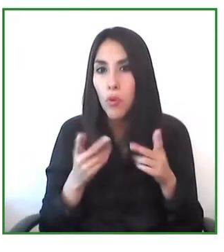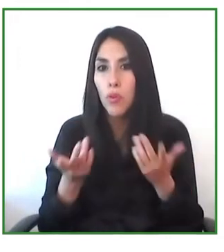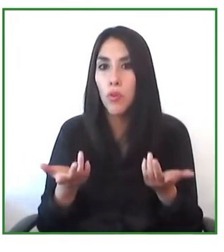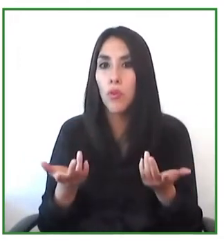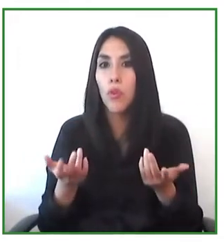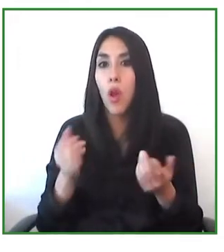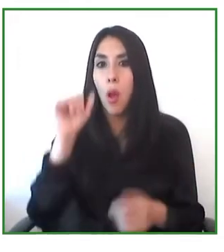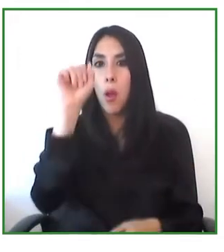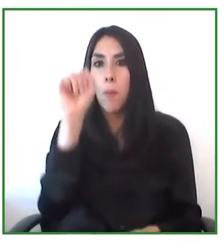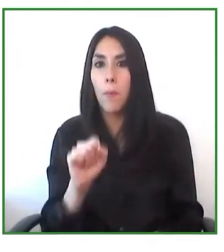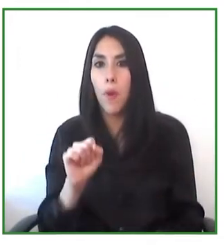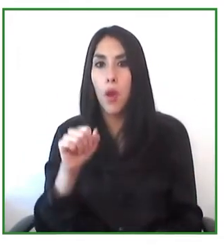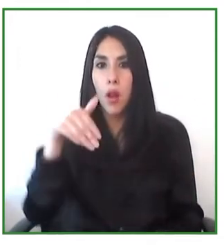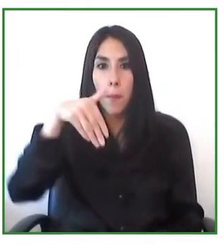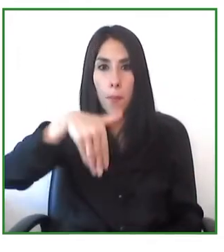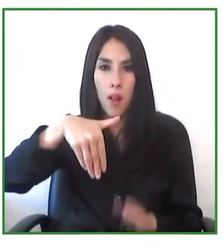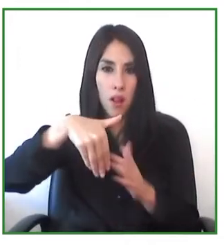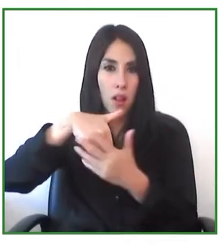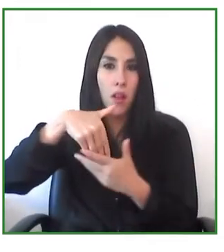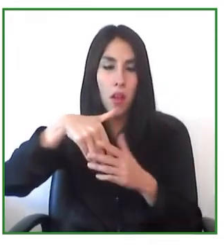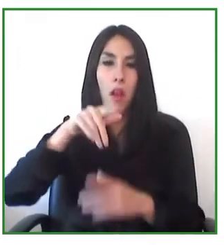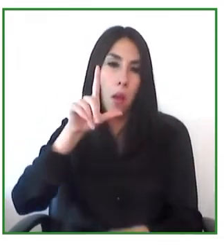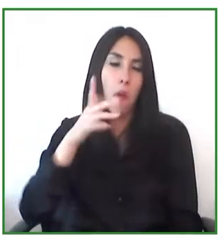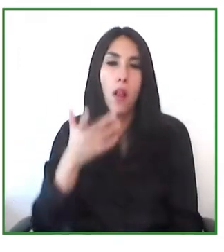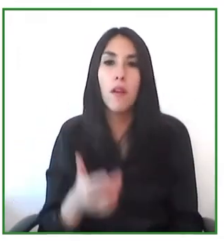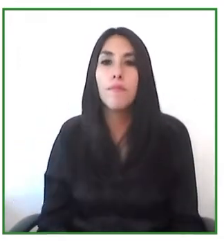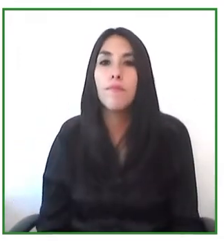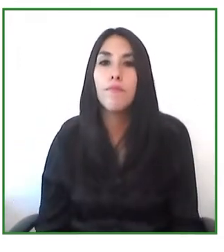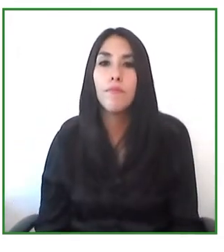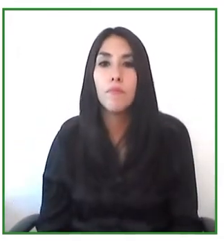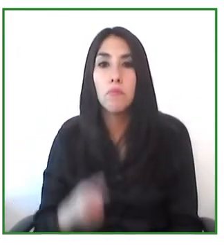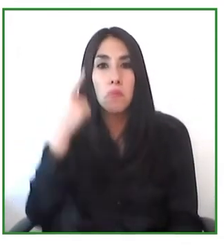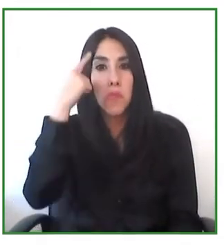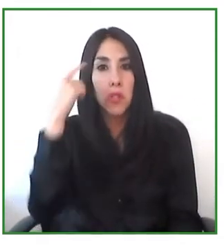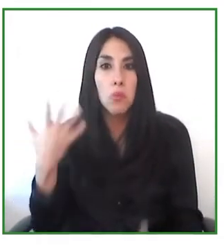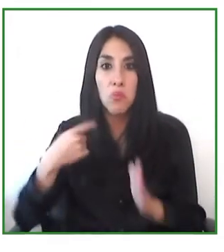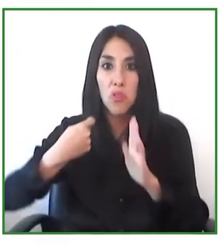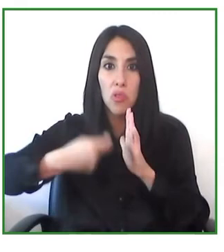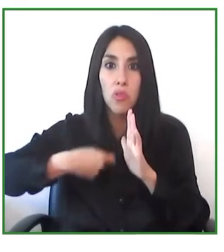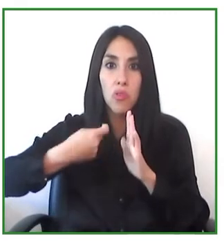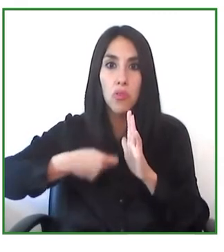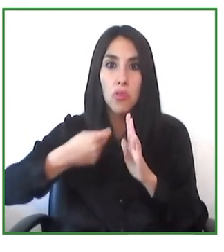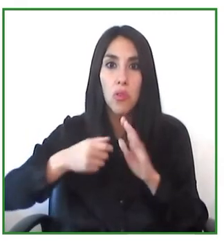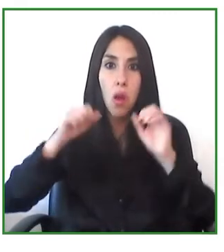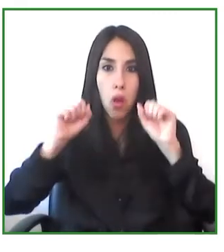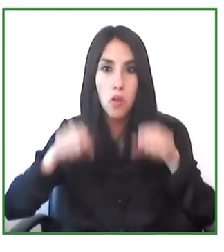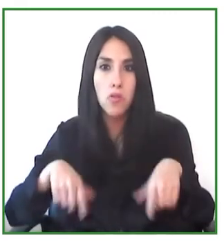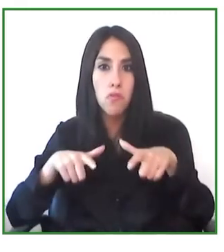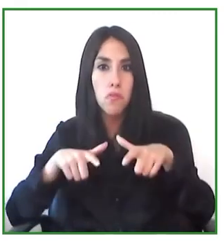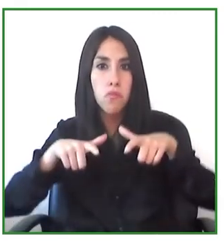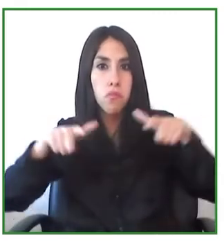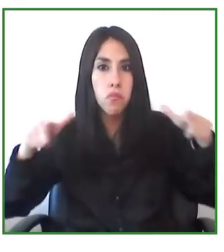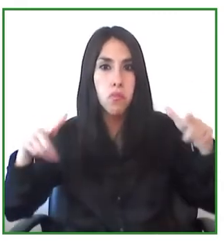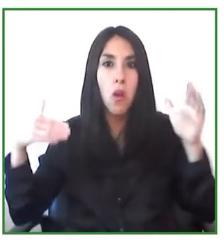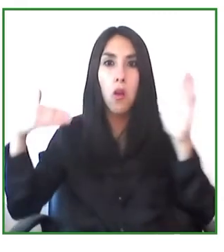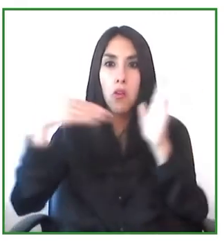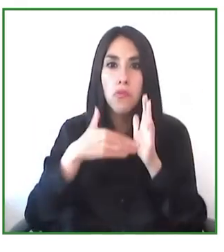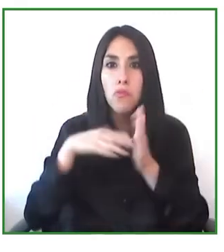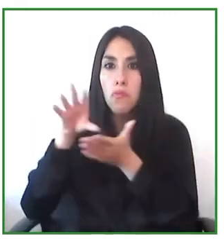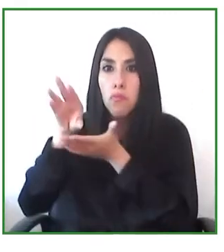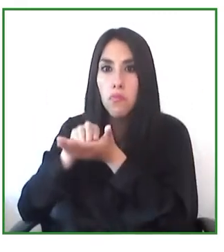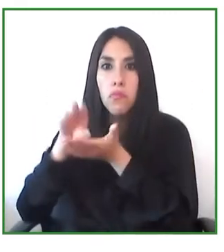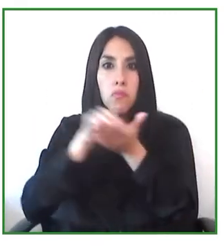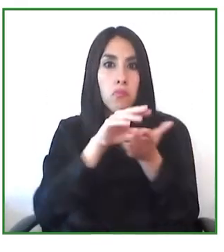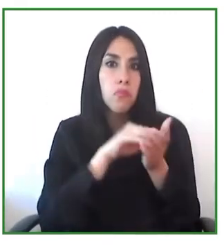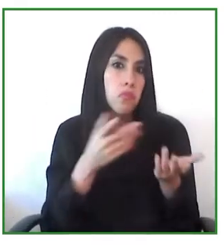un proyecto totalmente replicable porque estamos siendo capaces de hacerlo en época de pandemia y a distancia. Así que replicarlo en